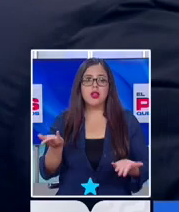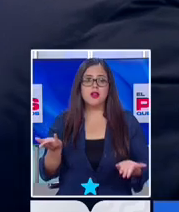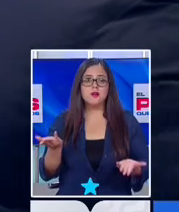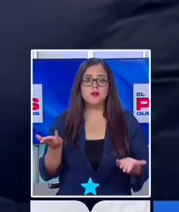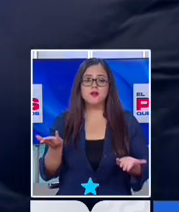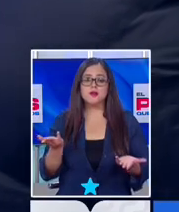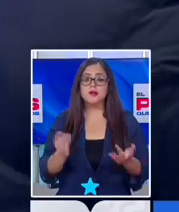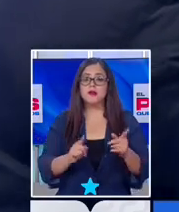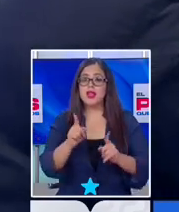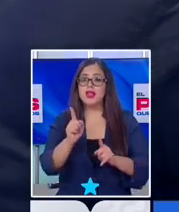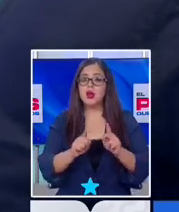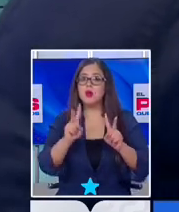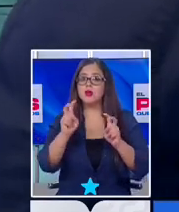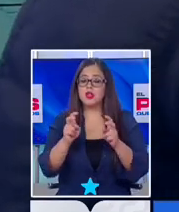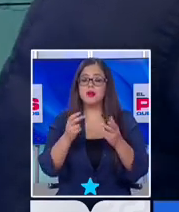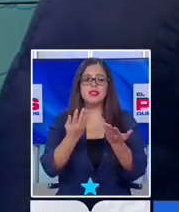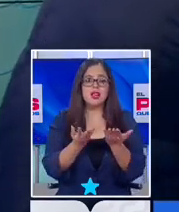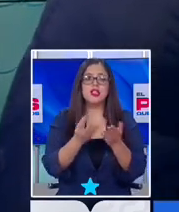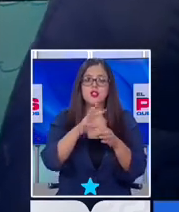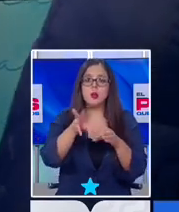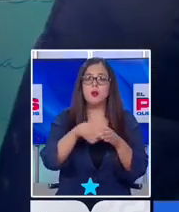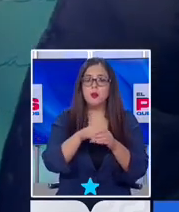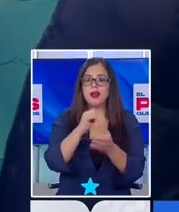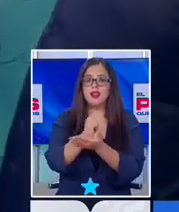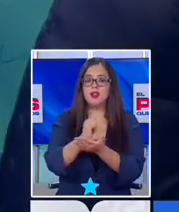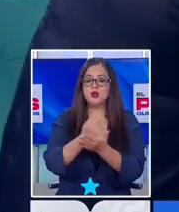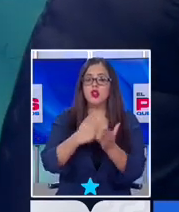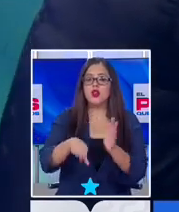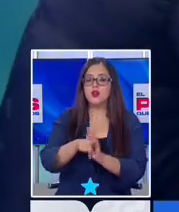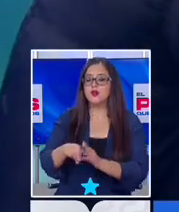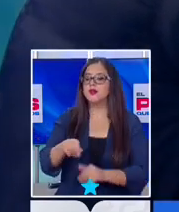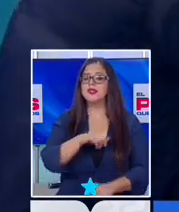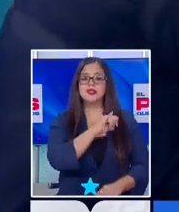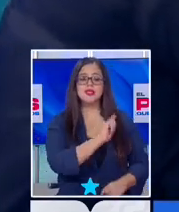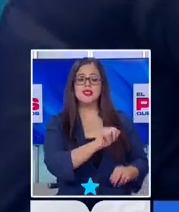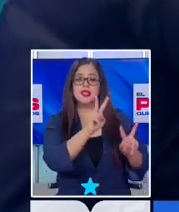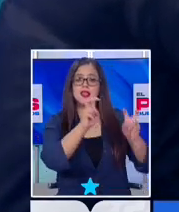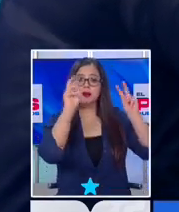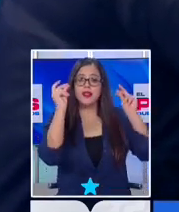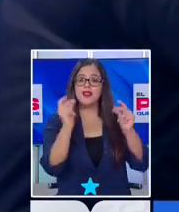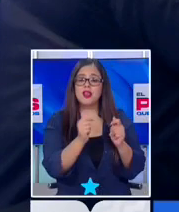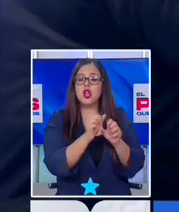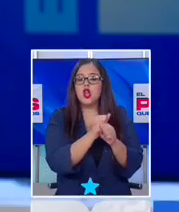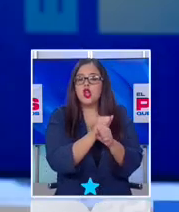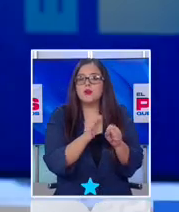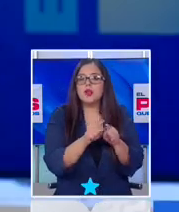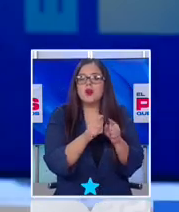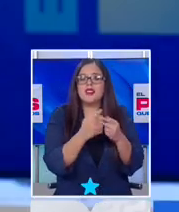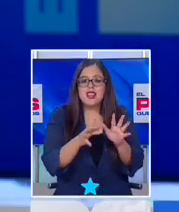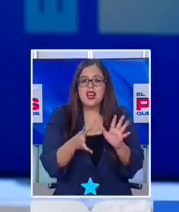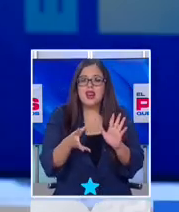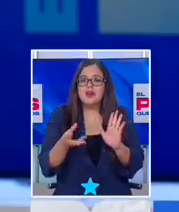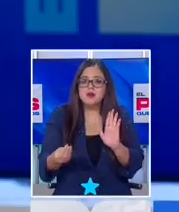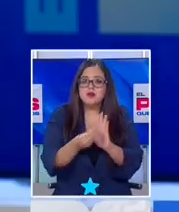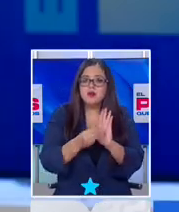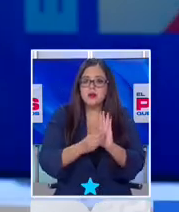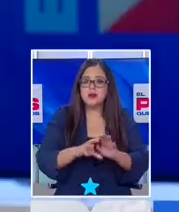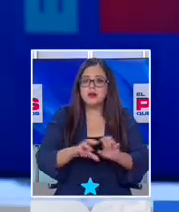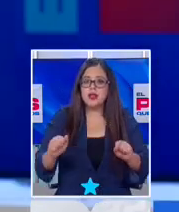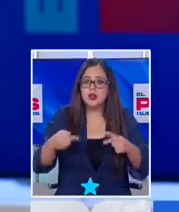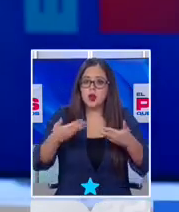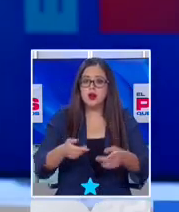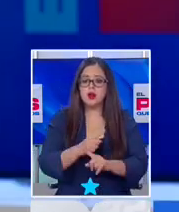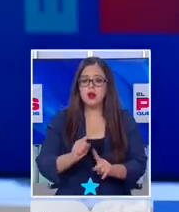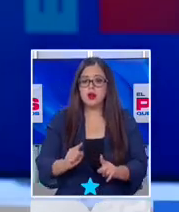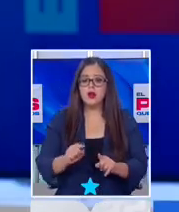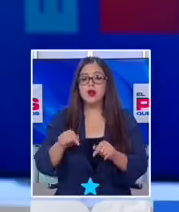finalmente que estarían dentro de esta institucionalidad legislativa sí o sea la competencia imposible dejarlas completamente el legislador yo creo que el trabajo que se está dando hoy